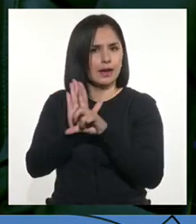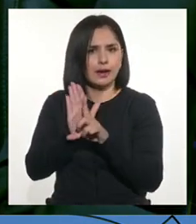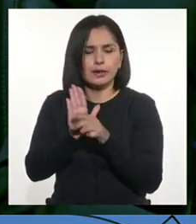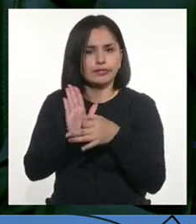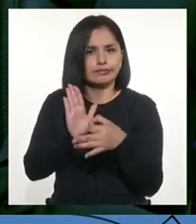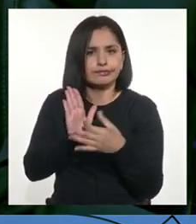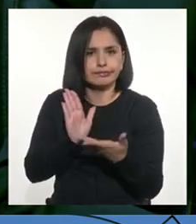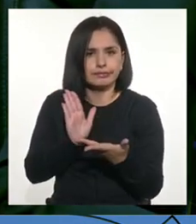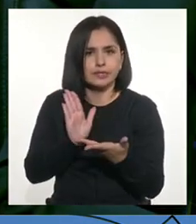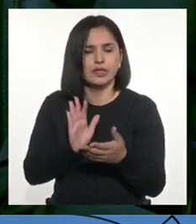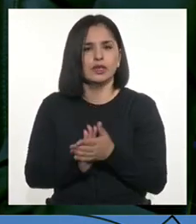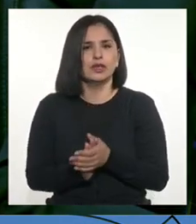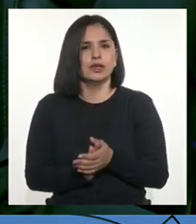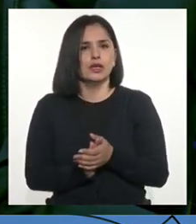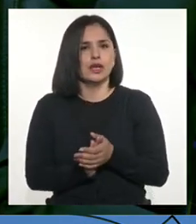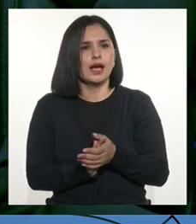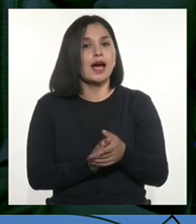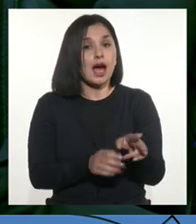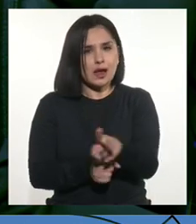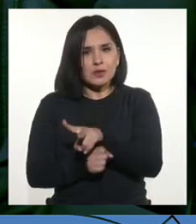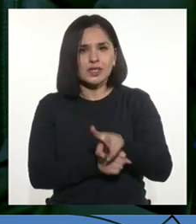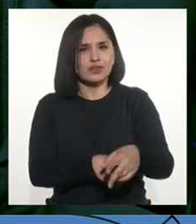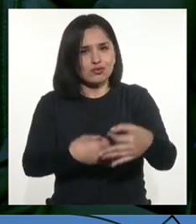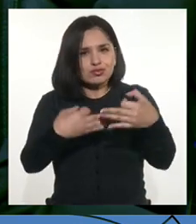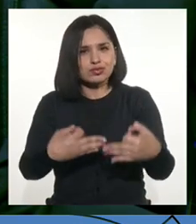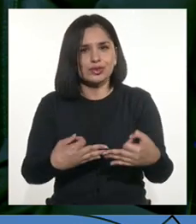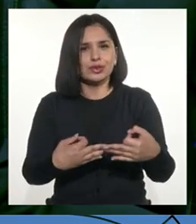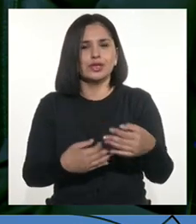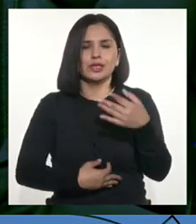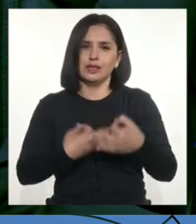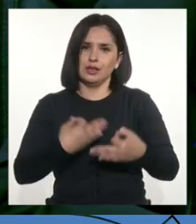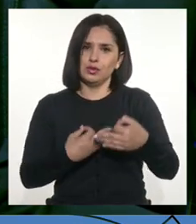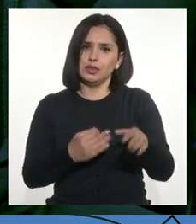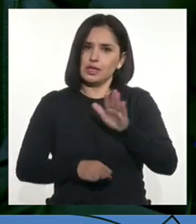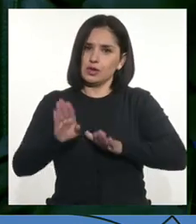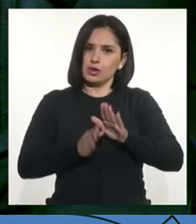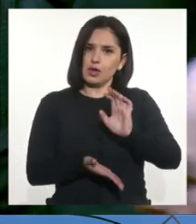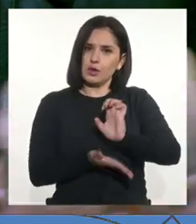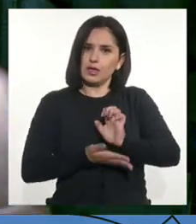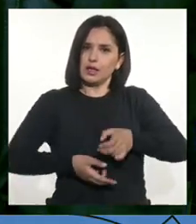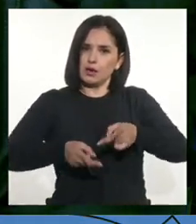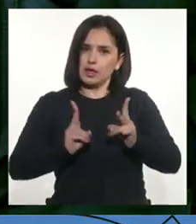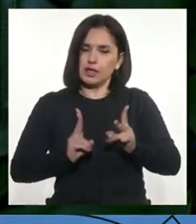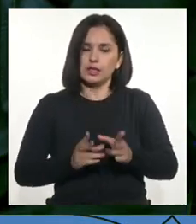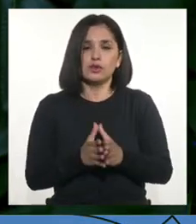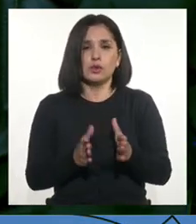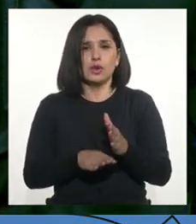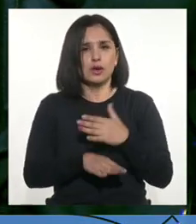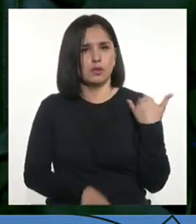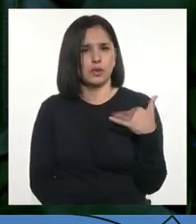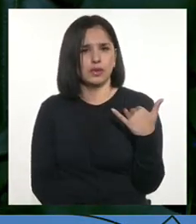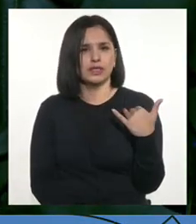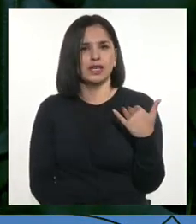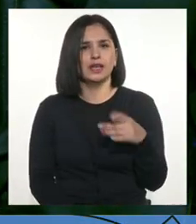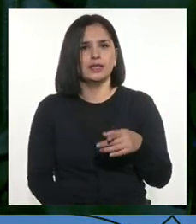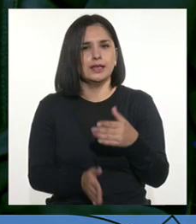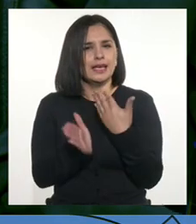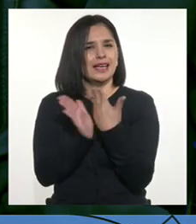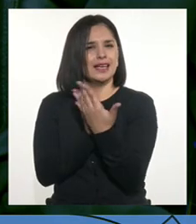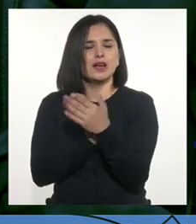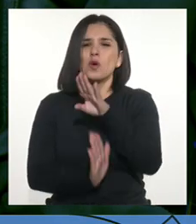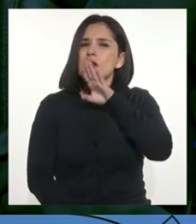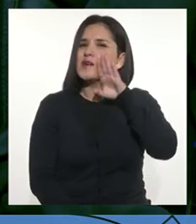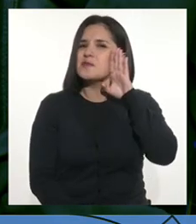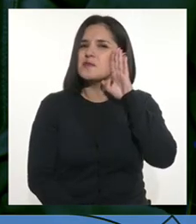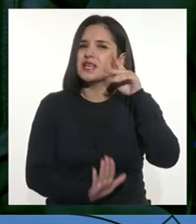correcta administración de justicia y resguardo del estado de derecho es fundamental que haya una depuración de las